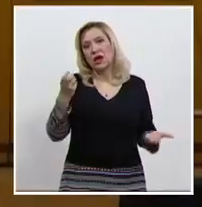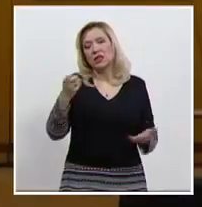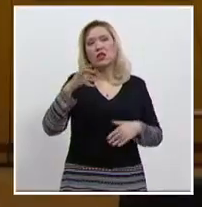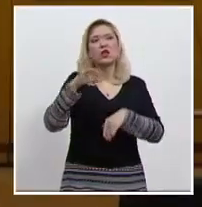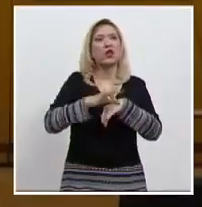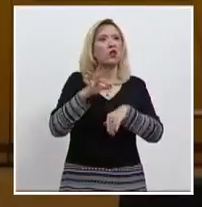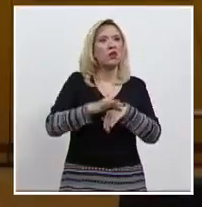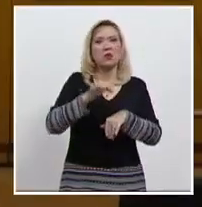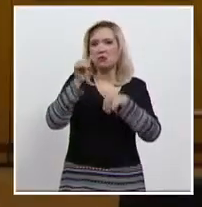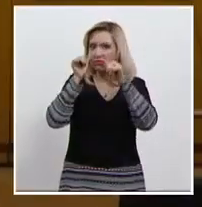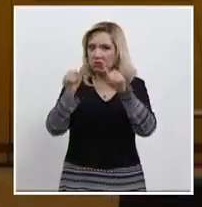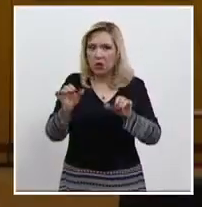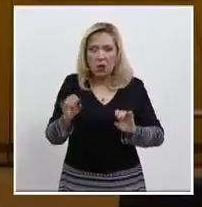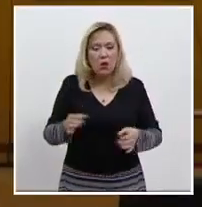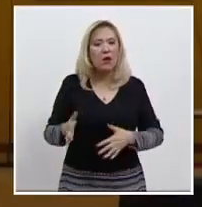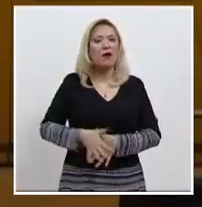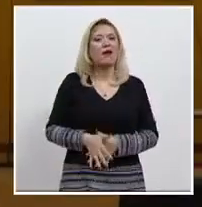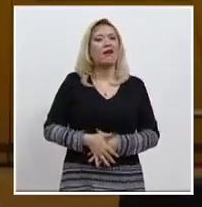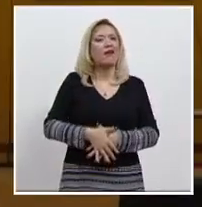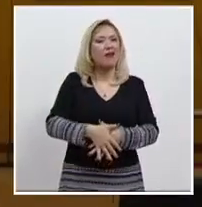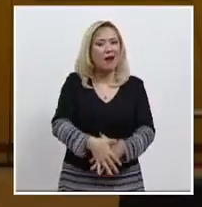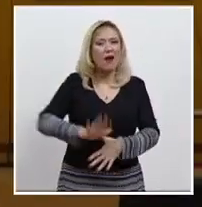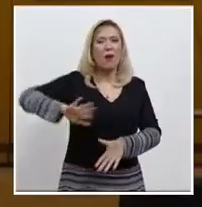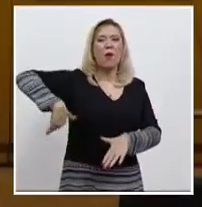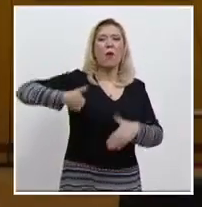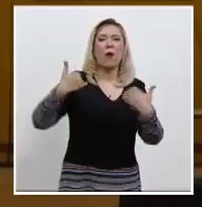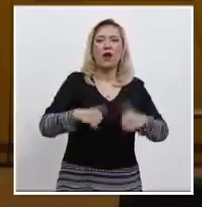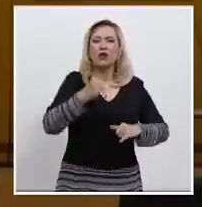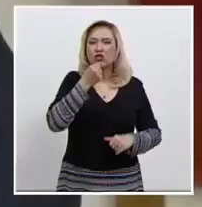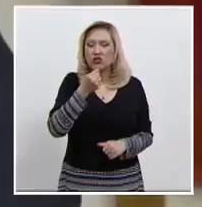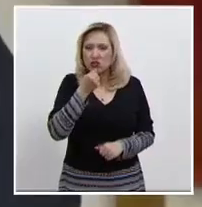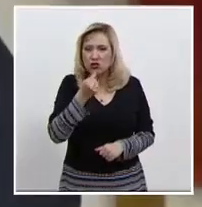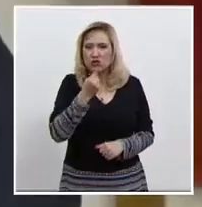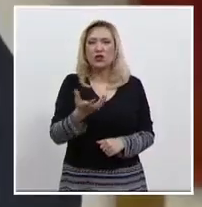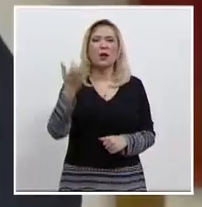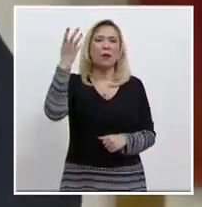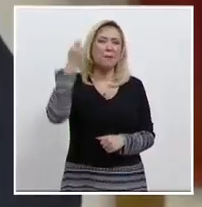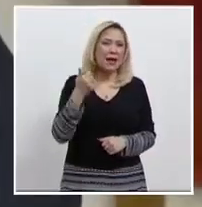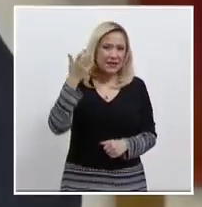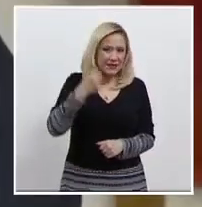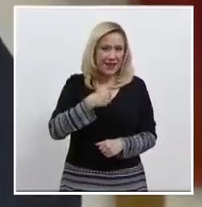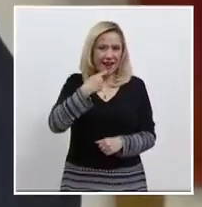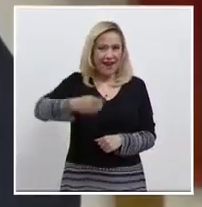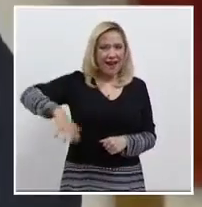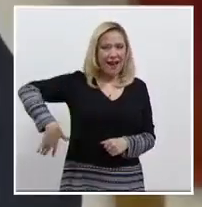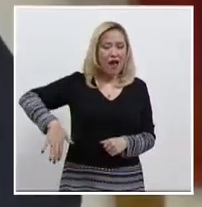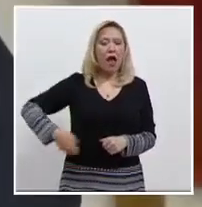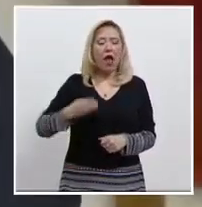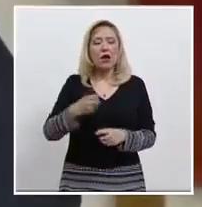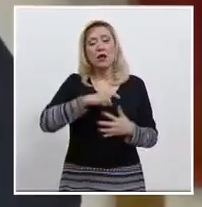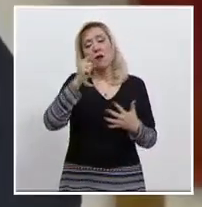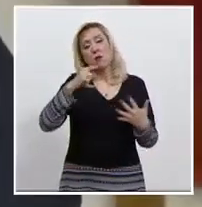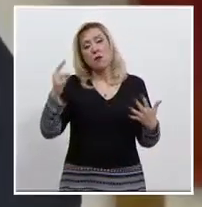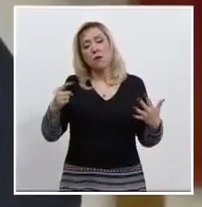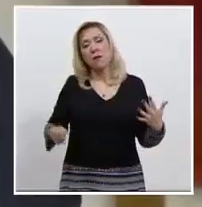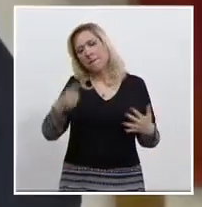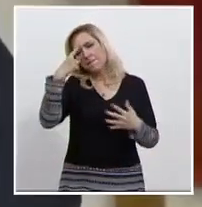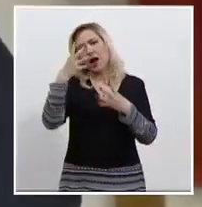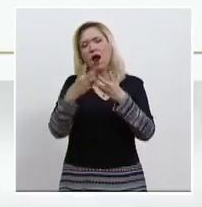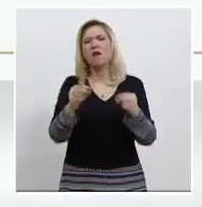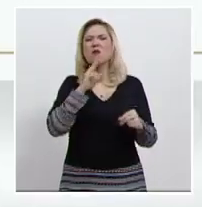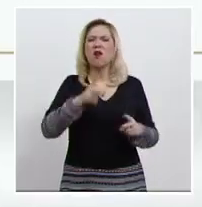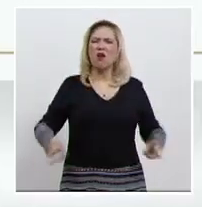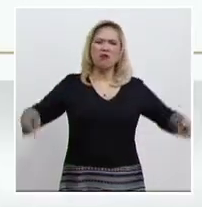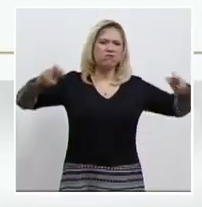salud, maternidad, guarderías y pensiones en sus diversas modalidades, los cuales se busca resolver a través